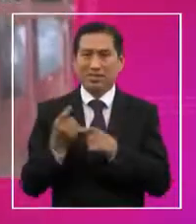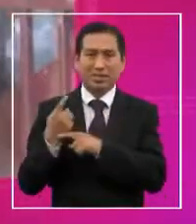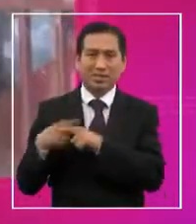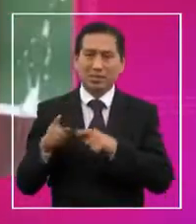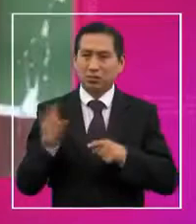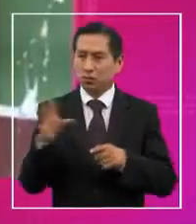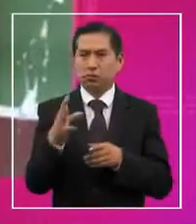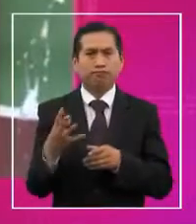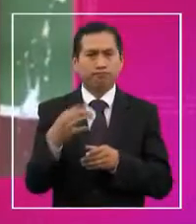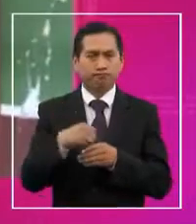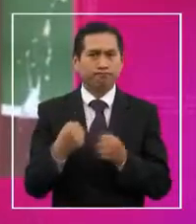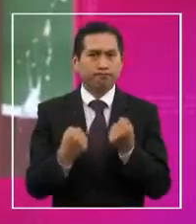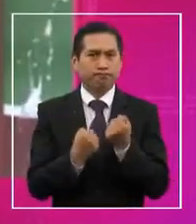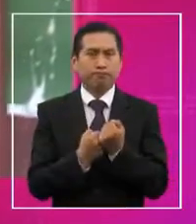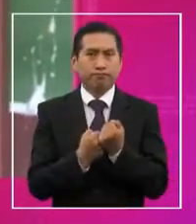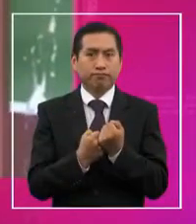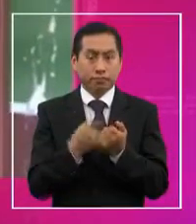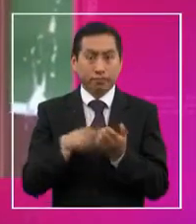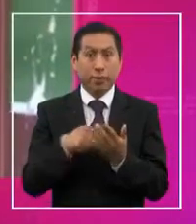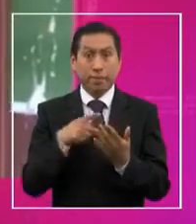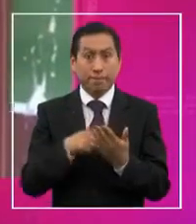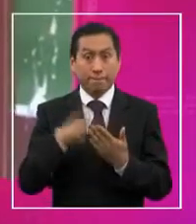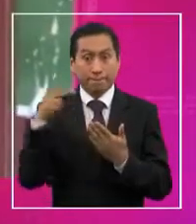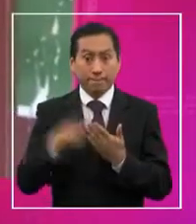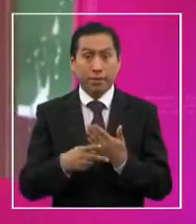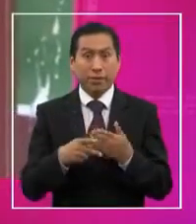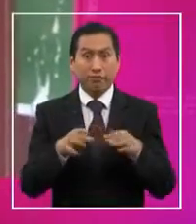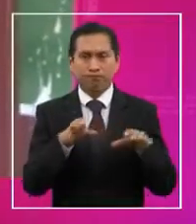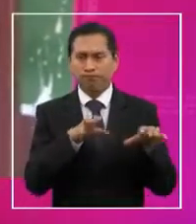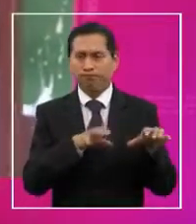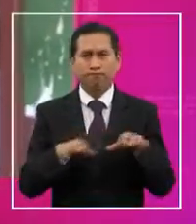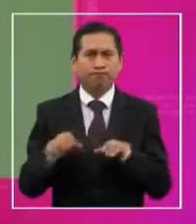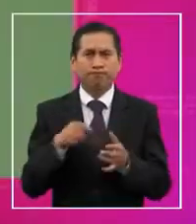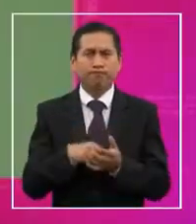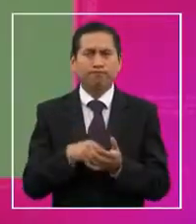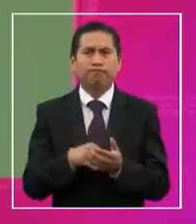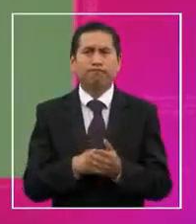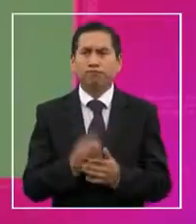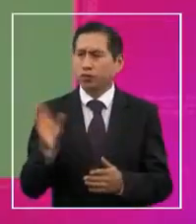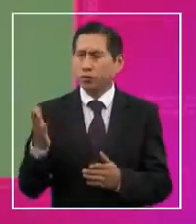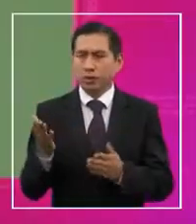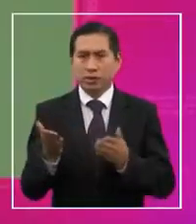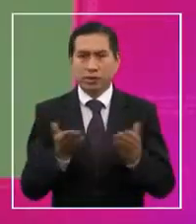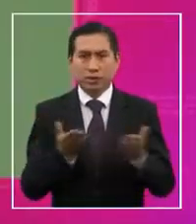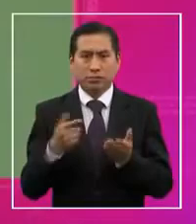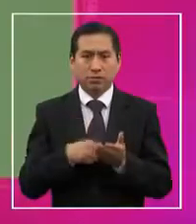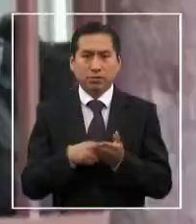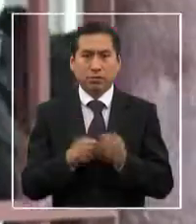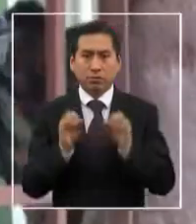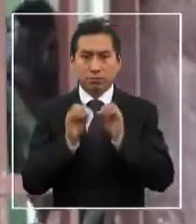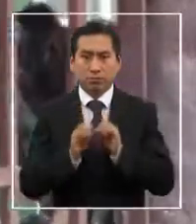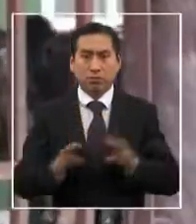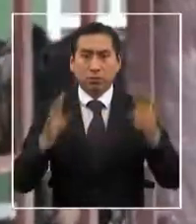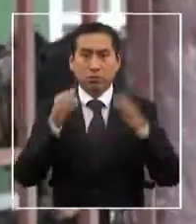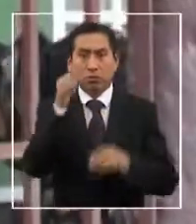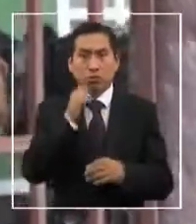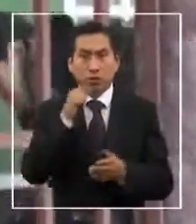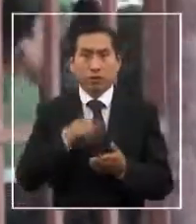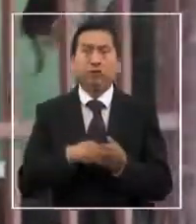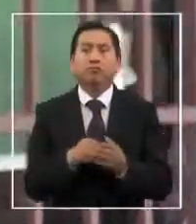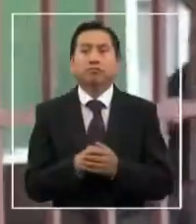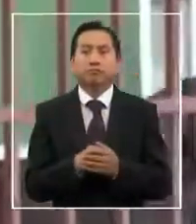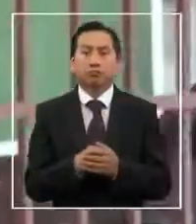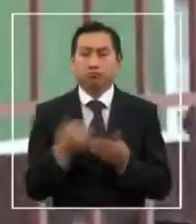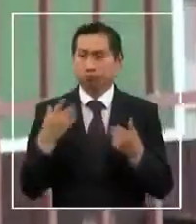esto. Dentro del plan de acción que está realizando el Servicio Plurinacional de la Mujer, se